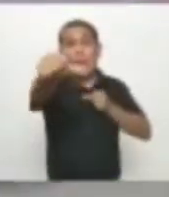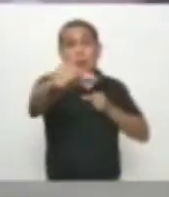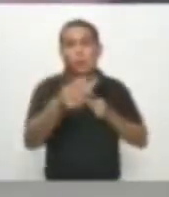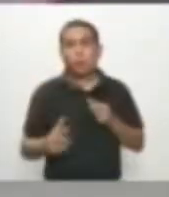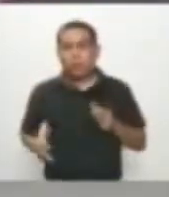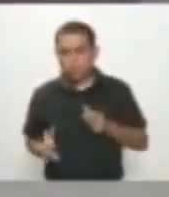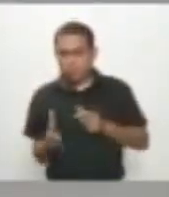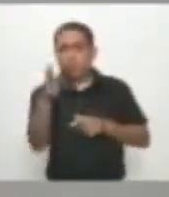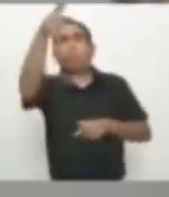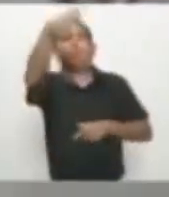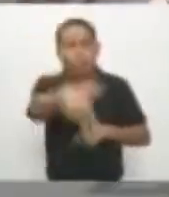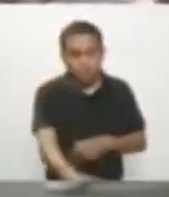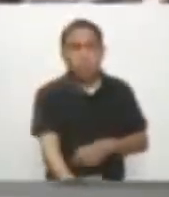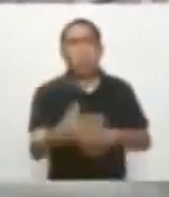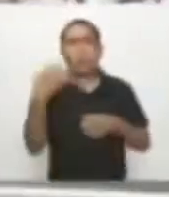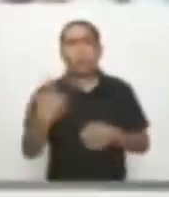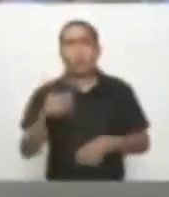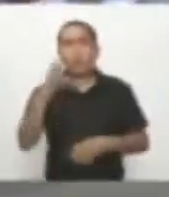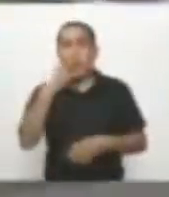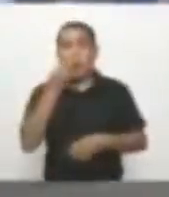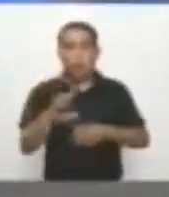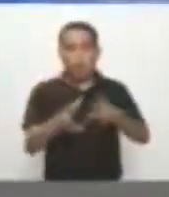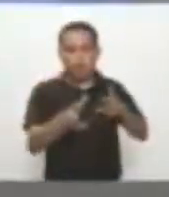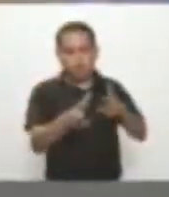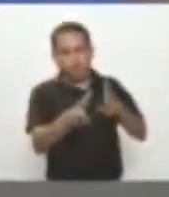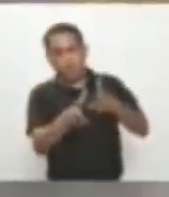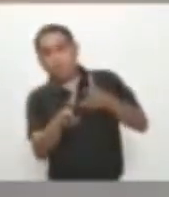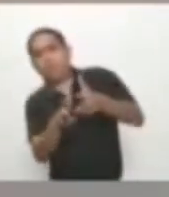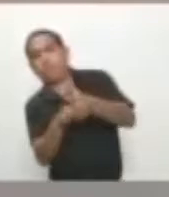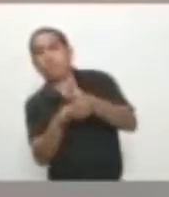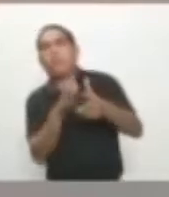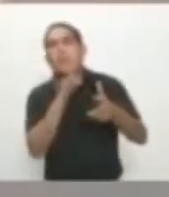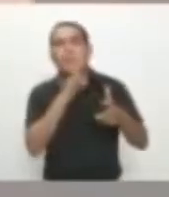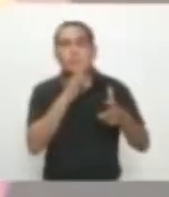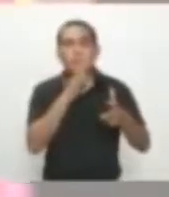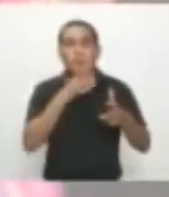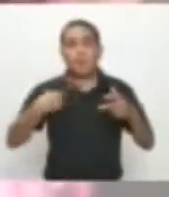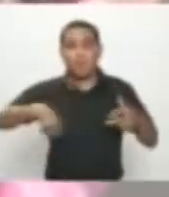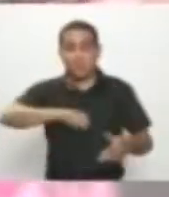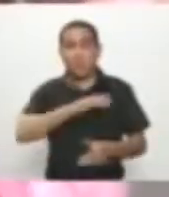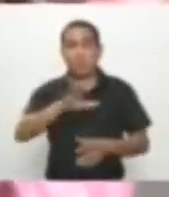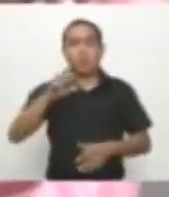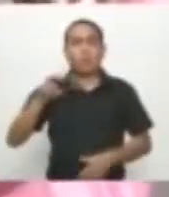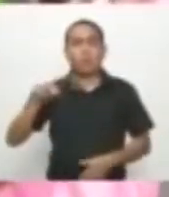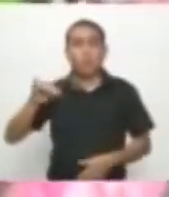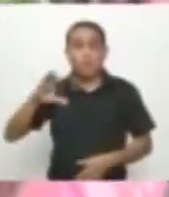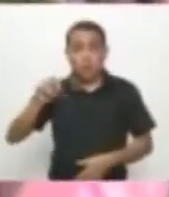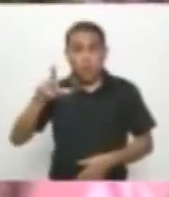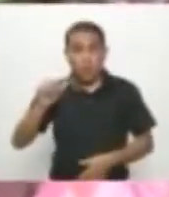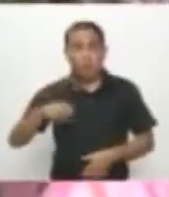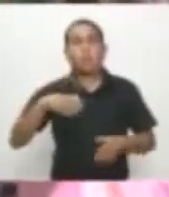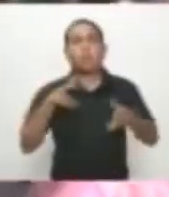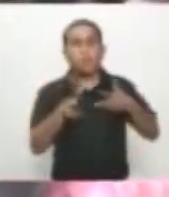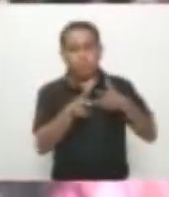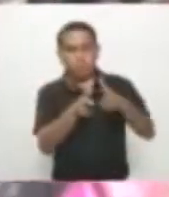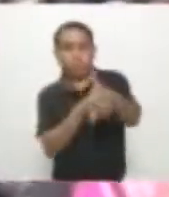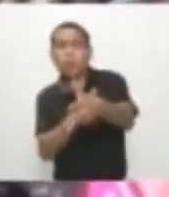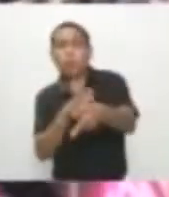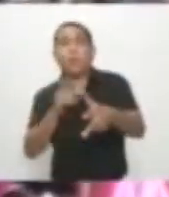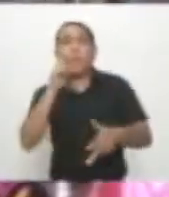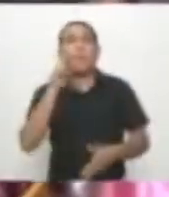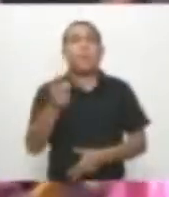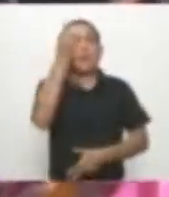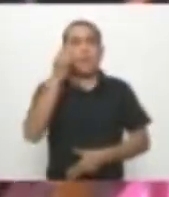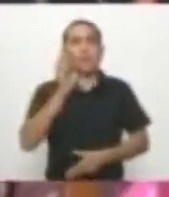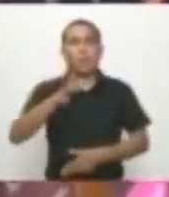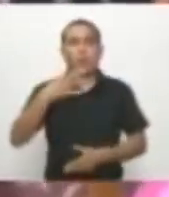ascensos, Vincenzo Nibali superó en el sprint a su compañero de escapada, el español Mikel Landa, y se convirtió en el primer italiano en